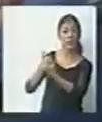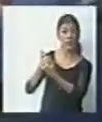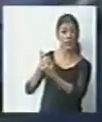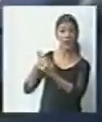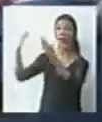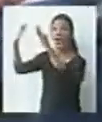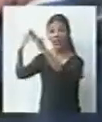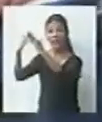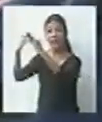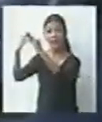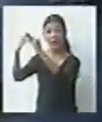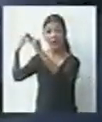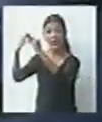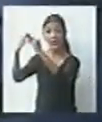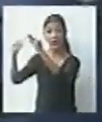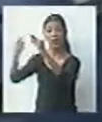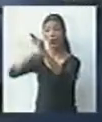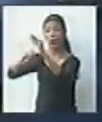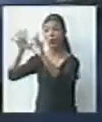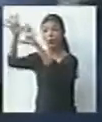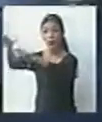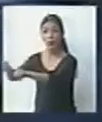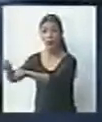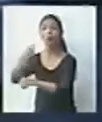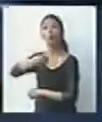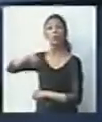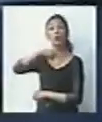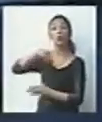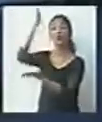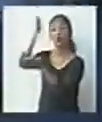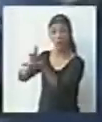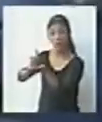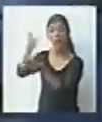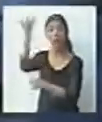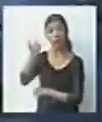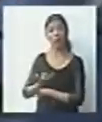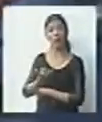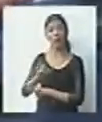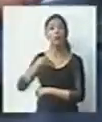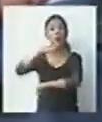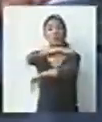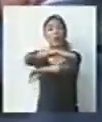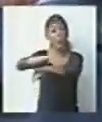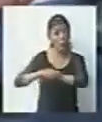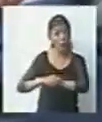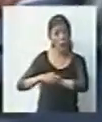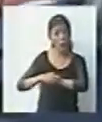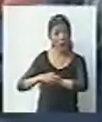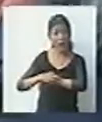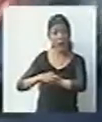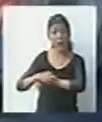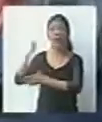decir posesión? Entonces nosotros estábamos poseyendo nuestro derecho. ¿Dónde está nuestro derecho de nosotros como pobres poseer también nuestra casa? Porque también